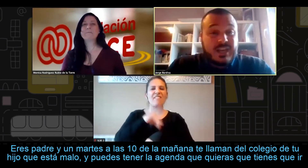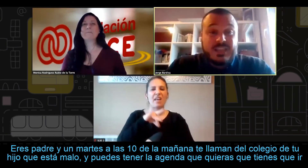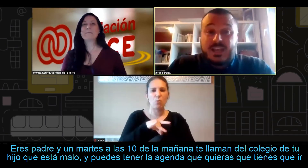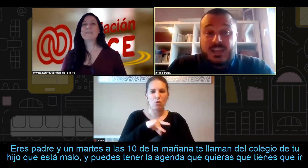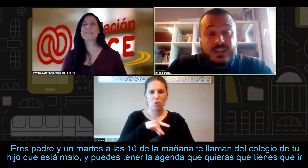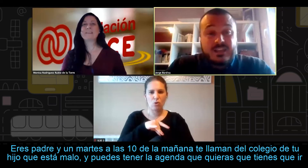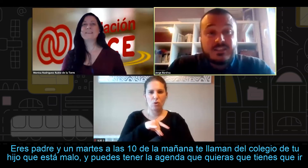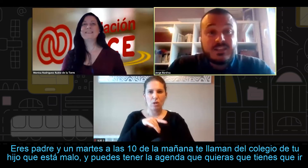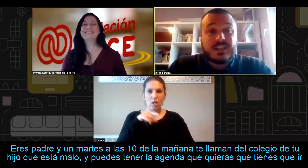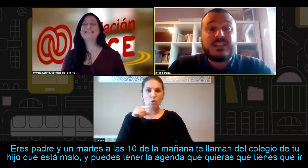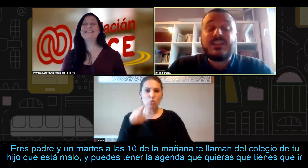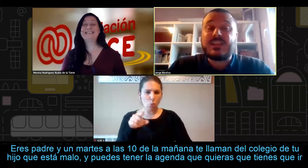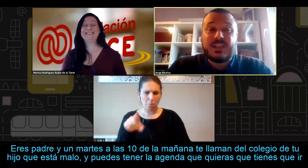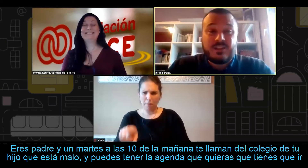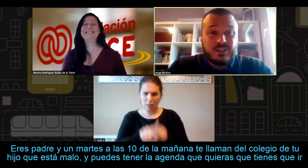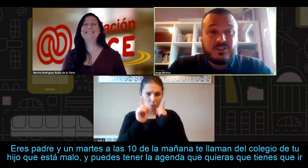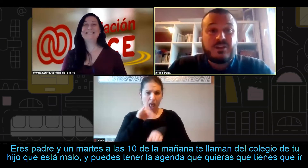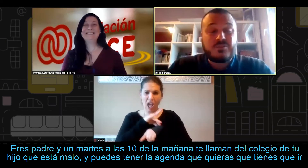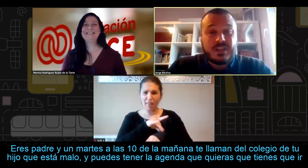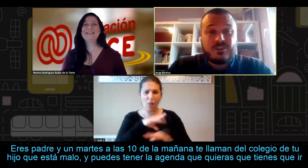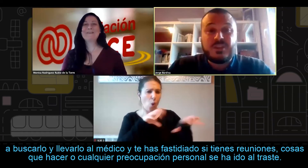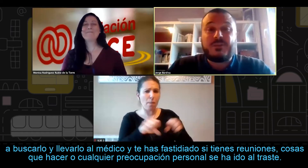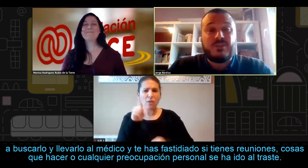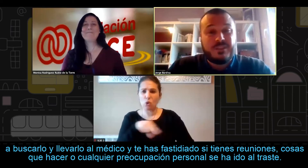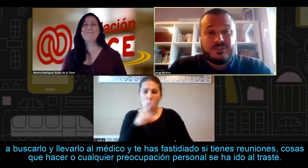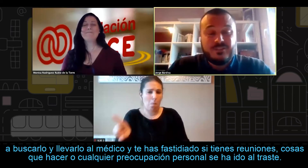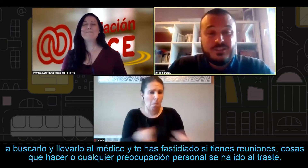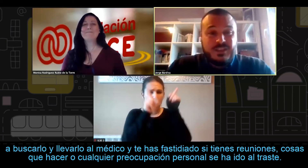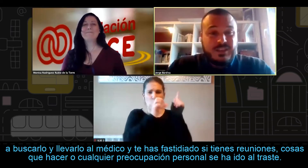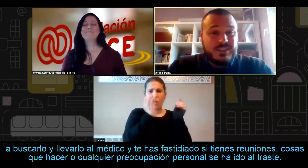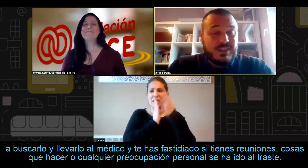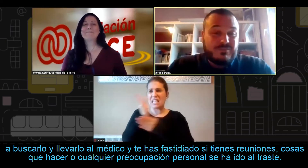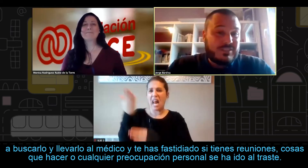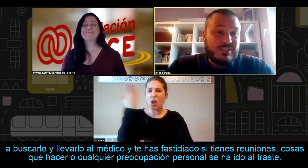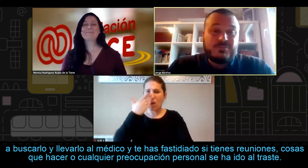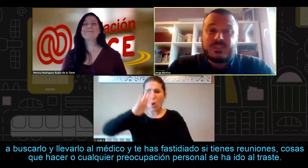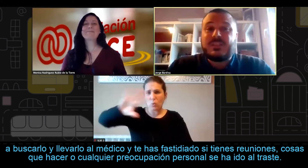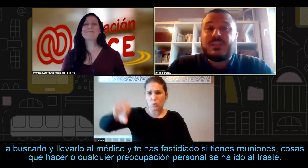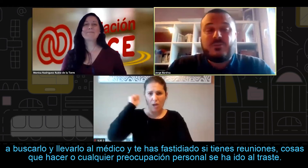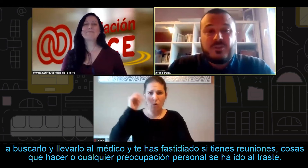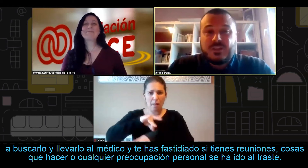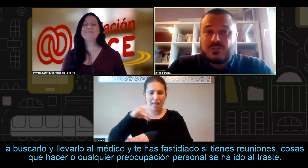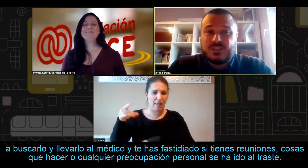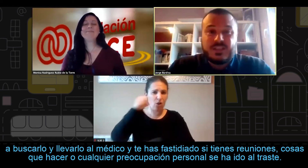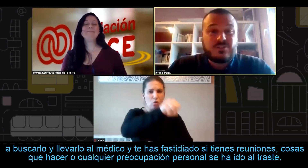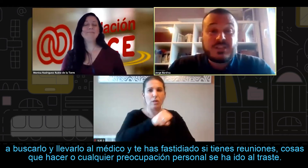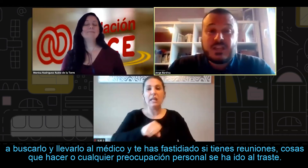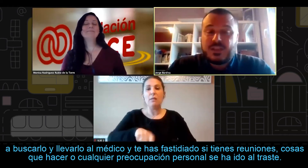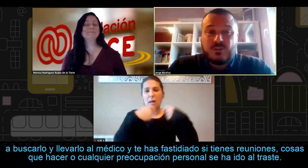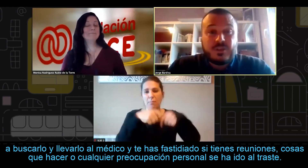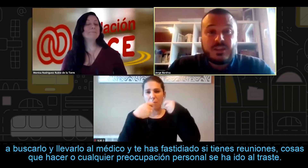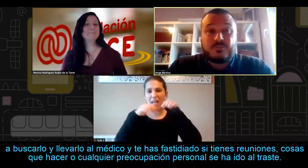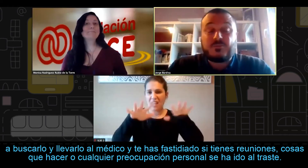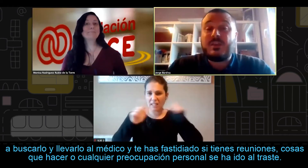la agenda que quieras, que te tienes que ir al colegio a buscarlo y llevarlo al médico. Y te has fastidiado, pues si tienes reuniones o si tienes cosas que